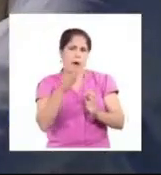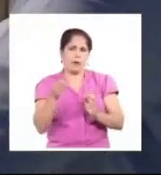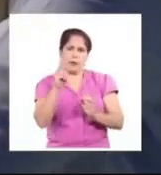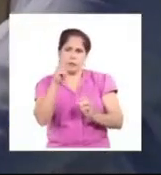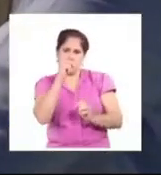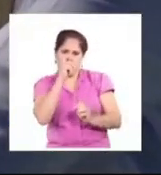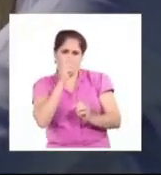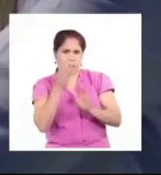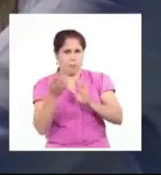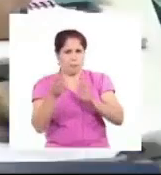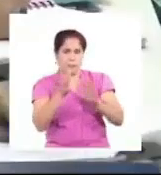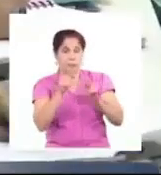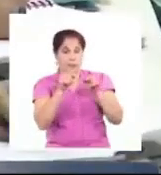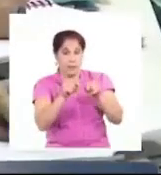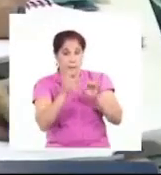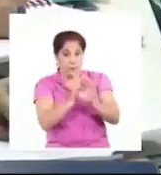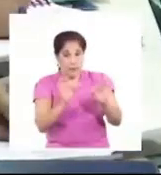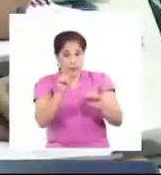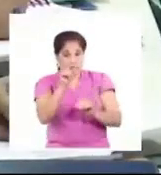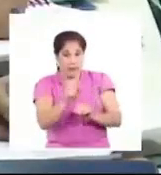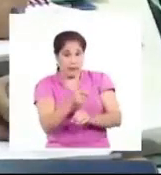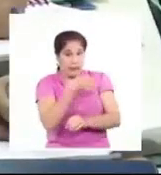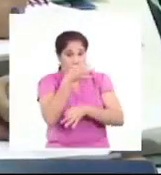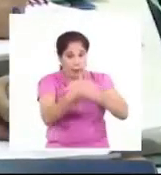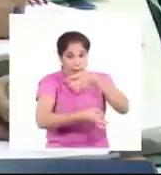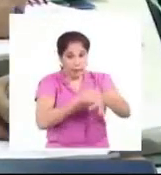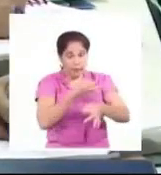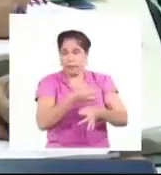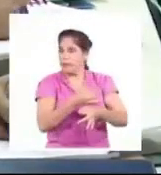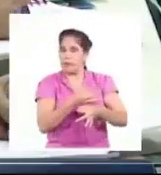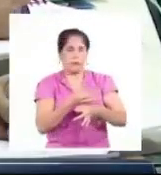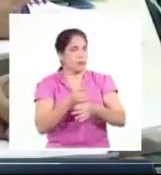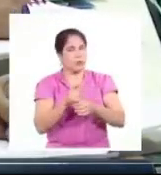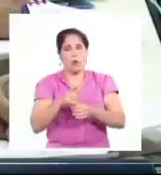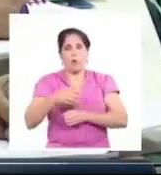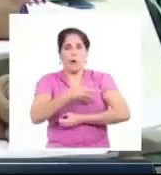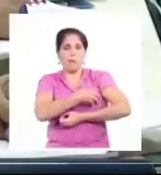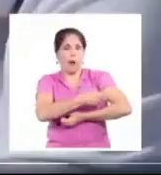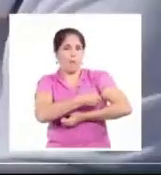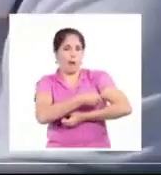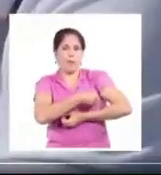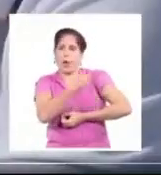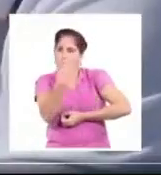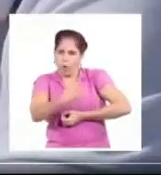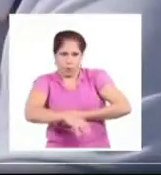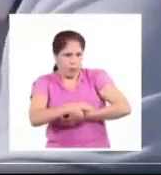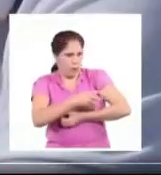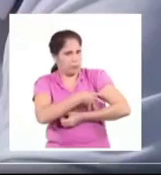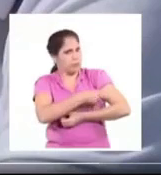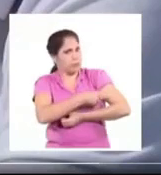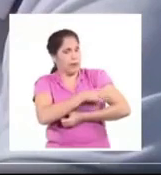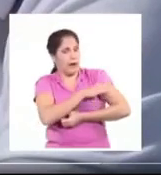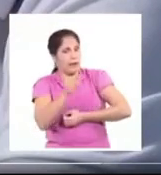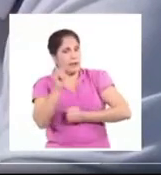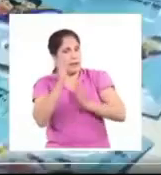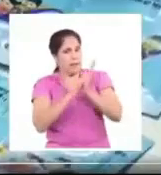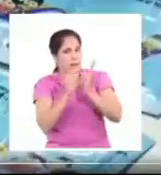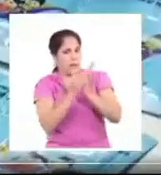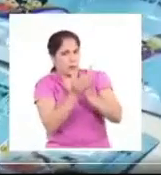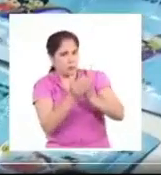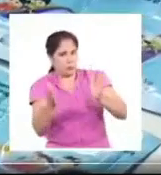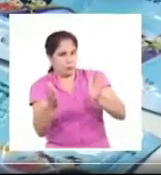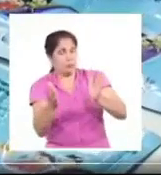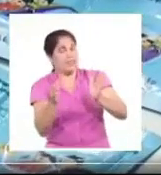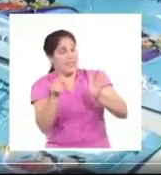sin embargo los especialistas aclararon que no se sustituye la lactancia materna exclusiva hasta los seis meses y